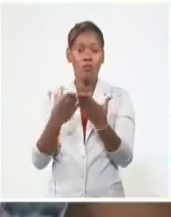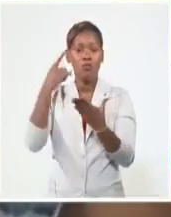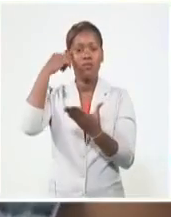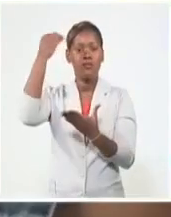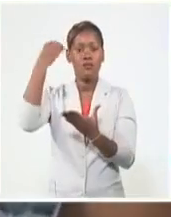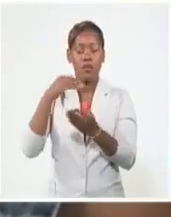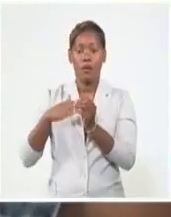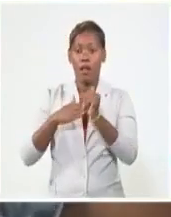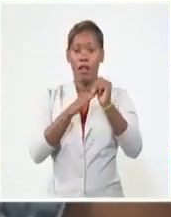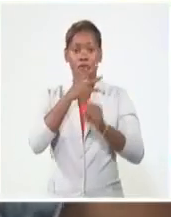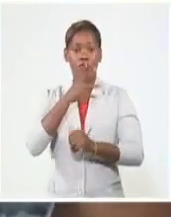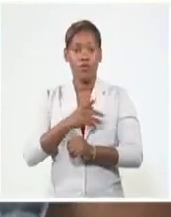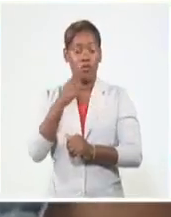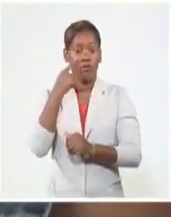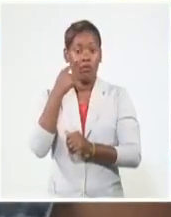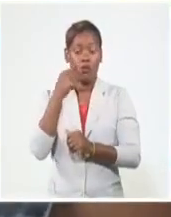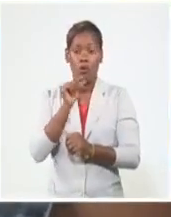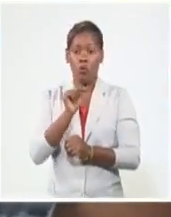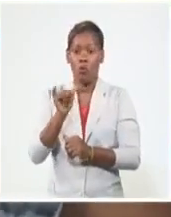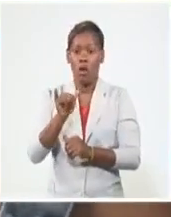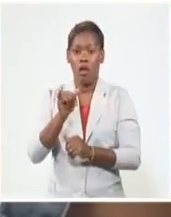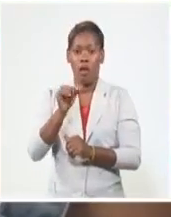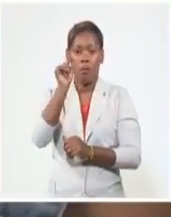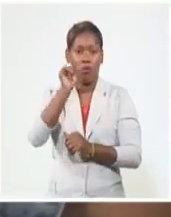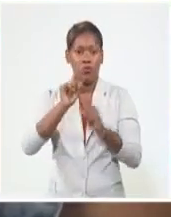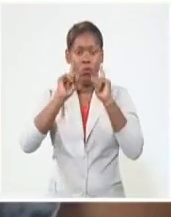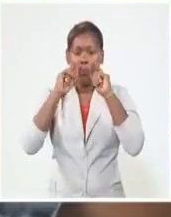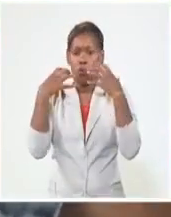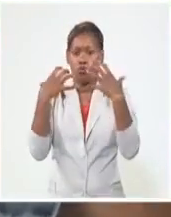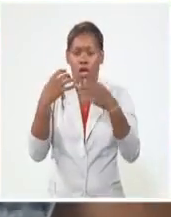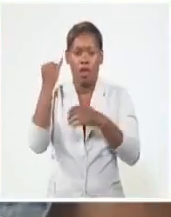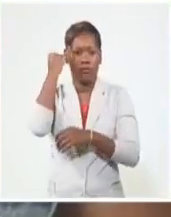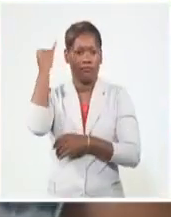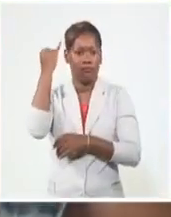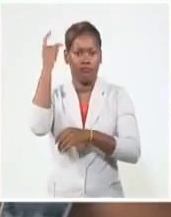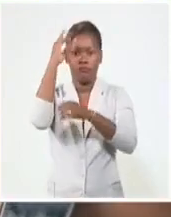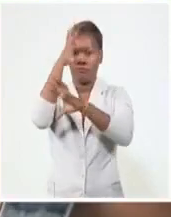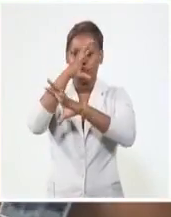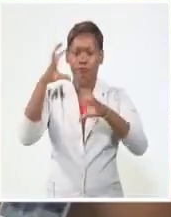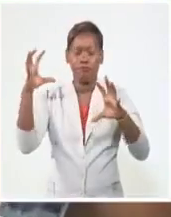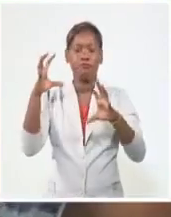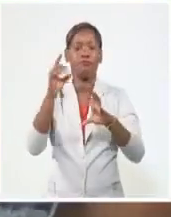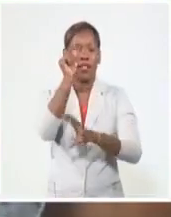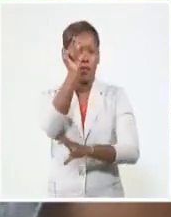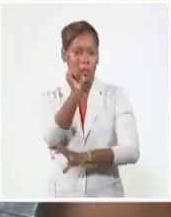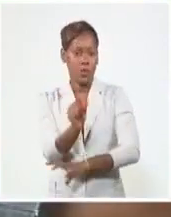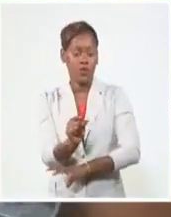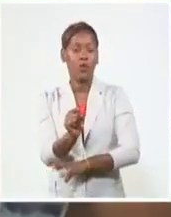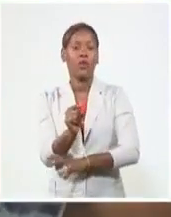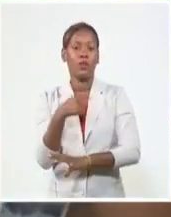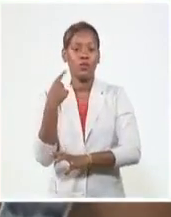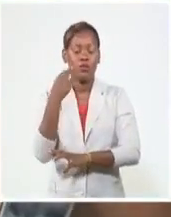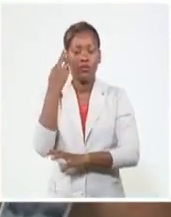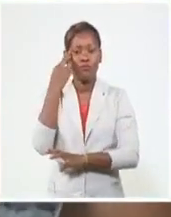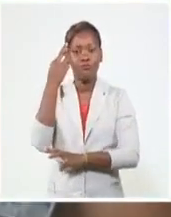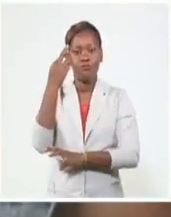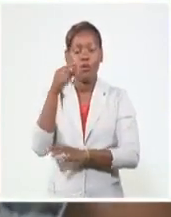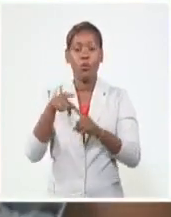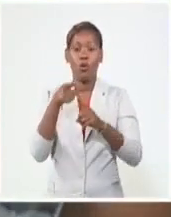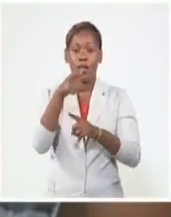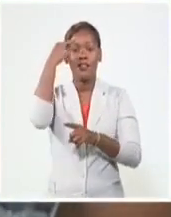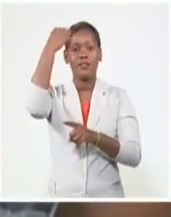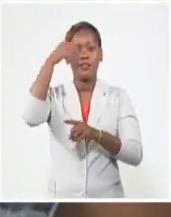figura emblemática, importante, ideológicamente importante en términos de revolución, en términos